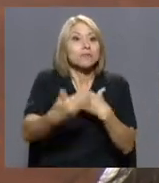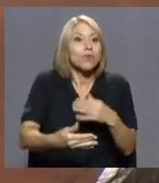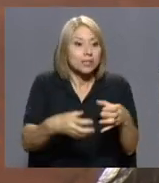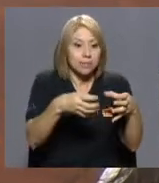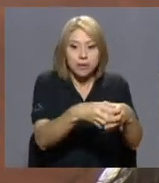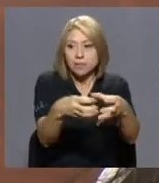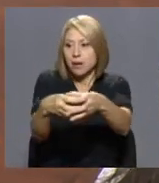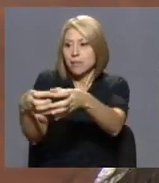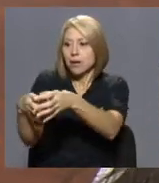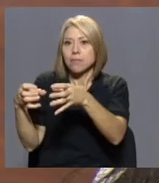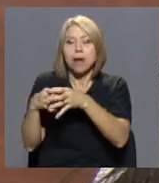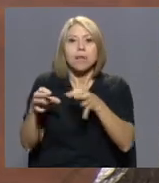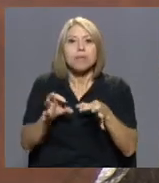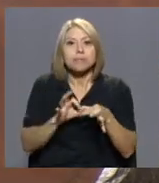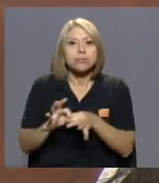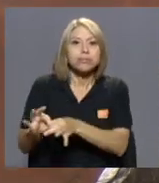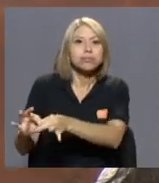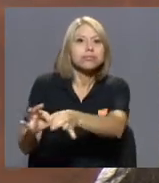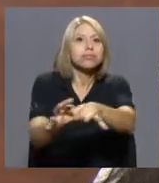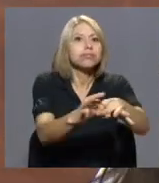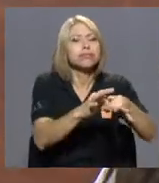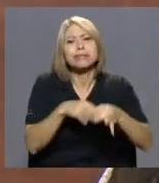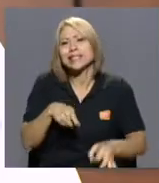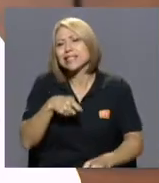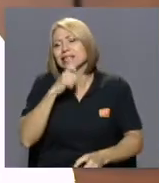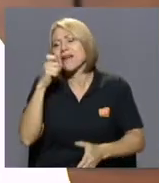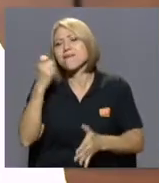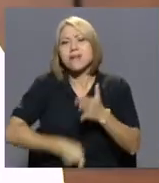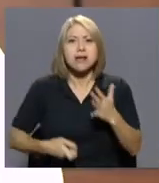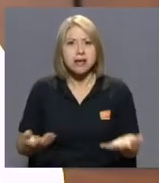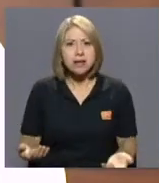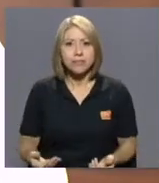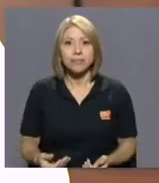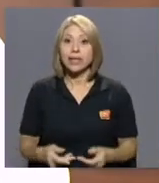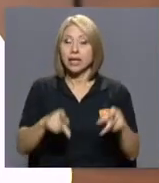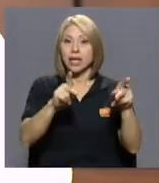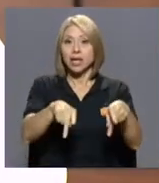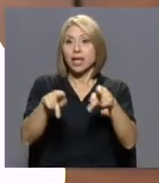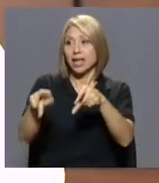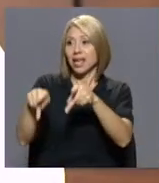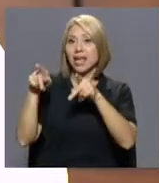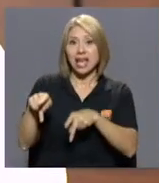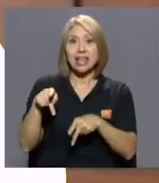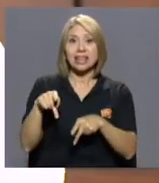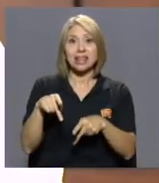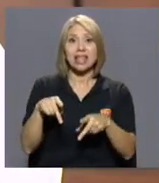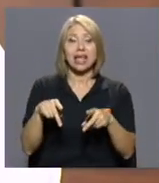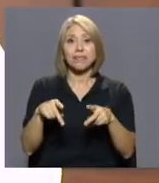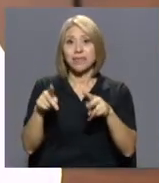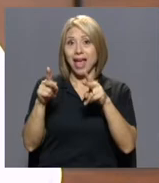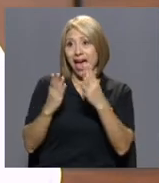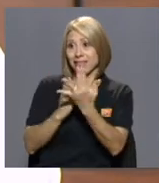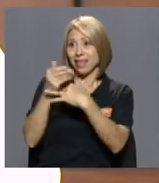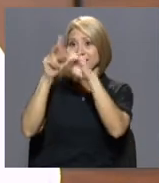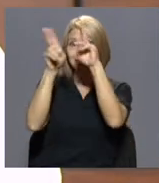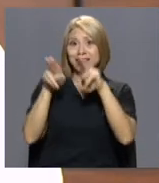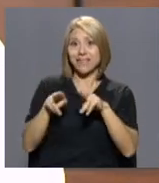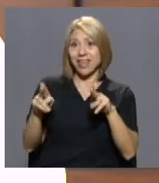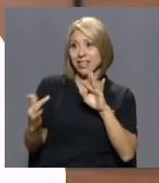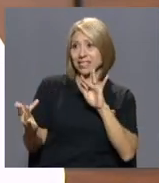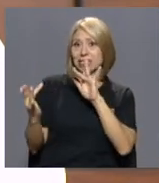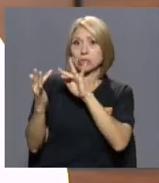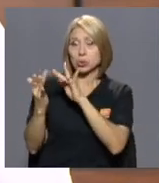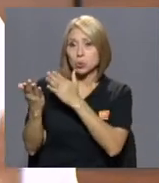intersectorial e institucional e interinstitucional. Hay un gran interés de la gente, inclusive desde las redes sociales. Vamos a con Nani para un